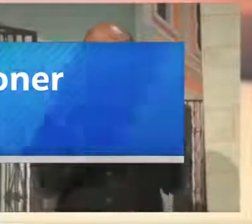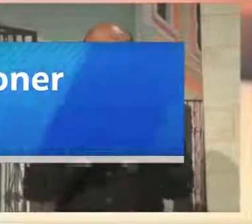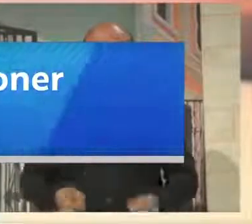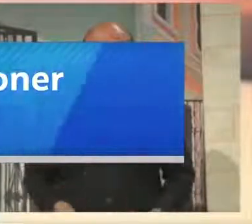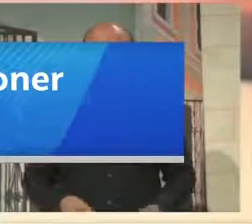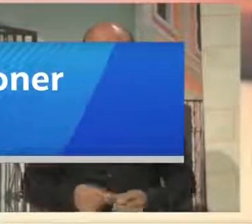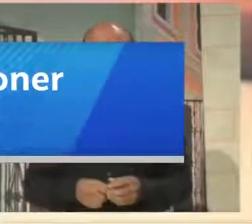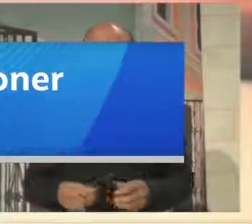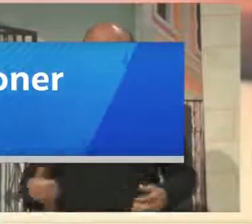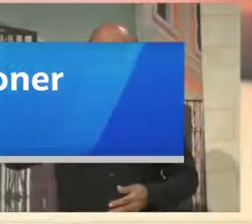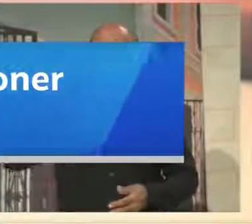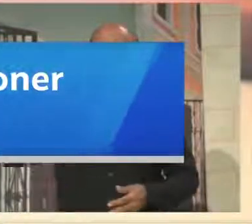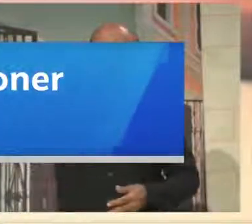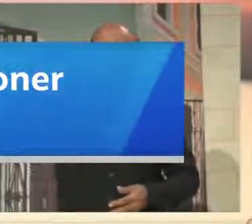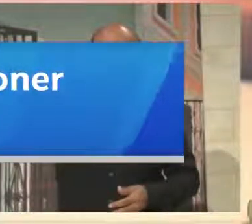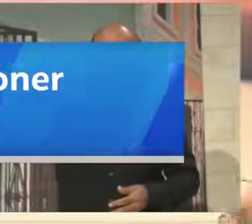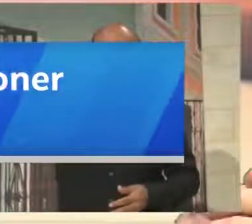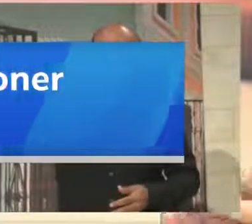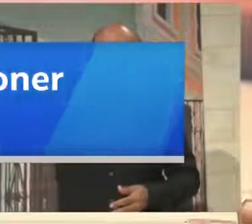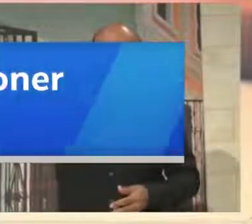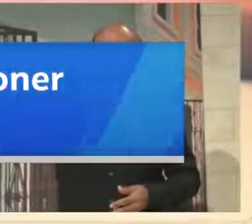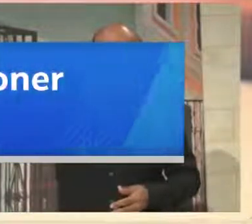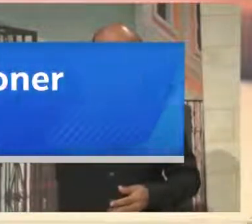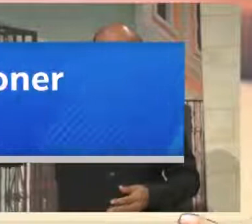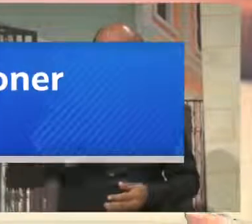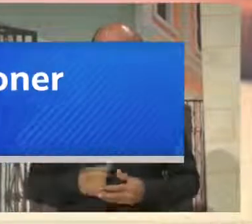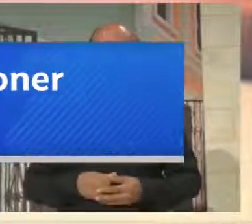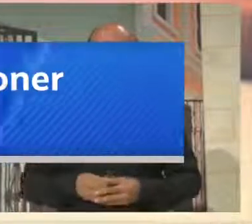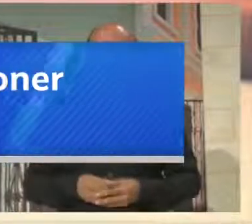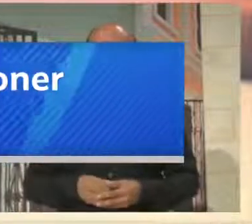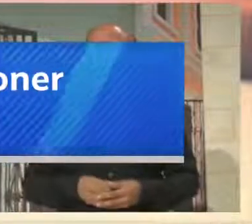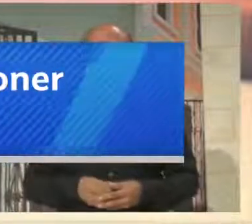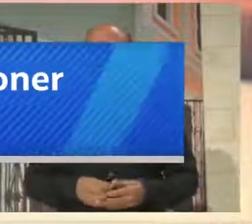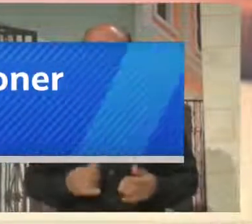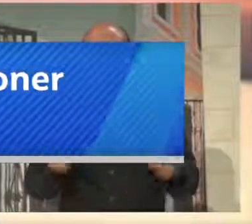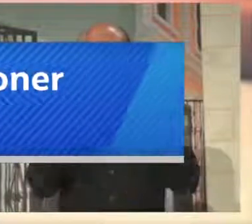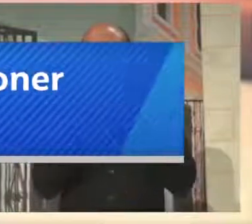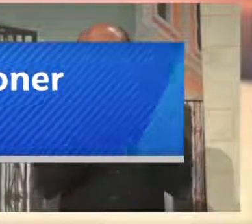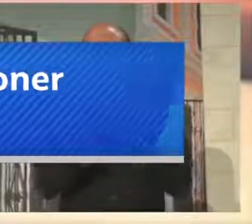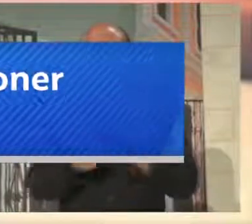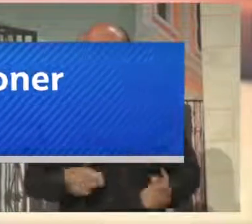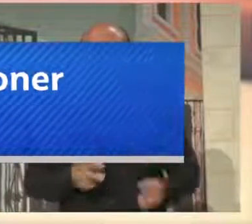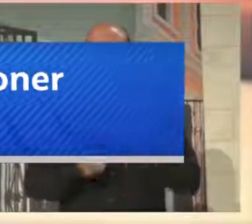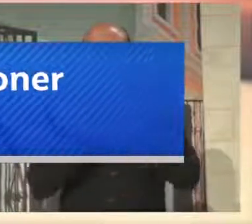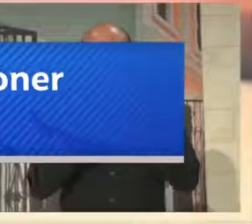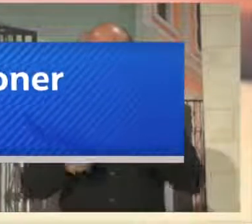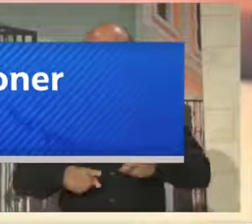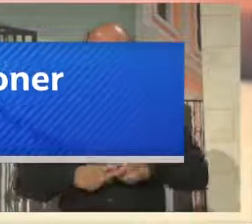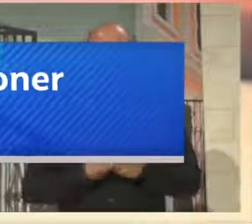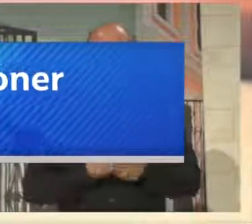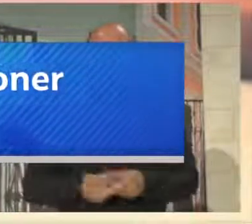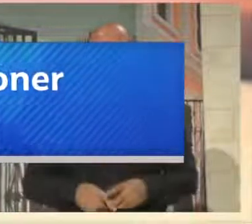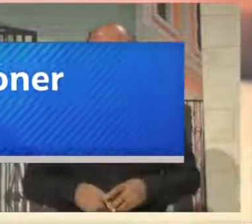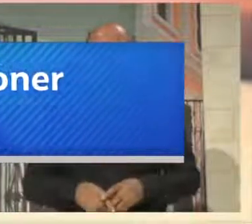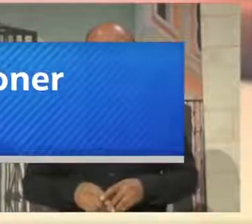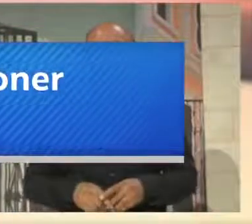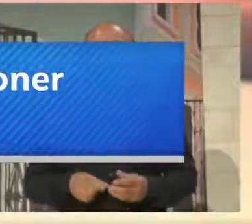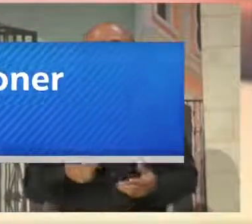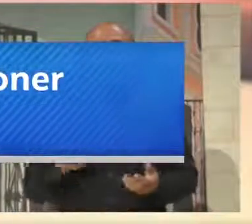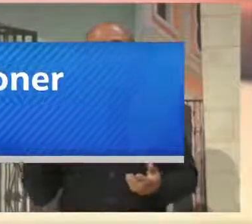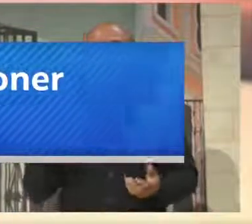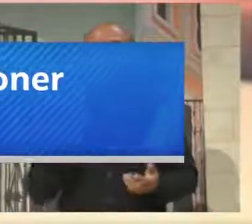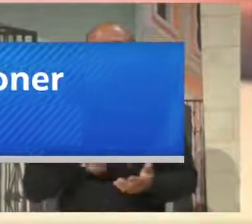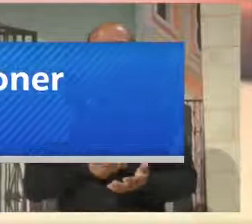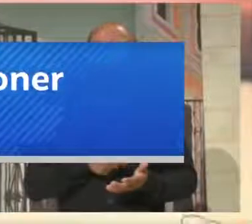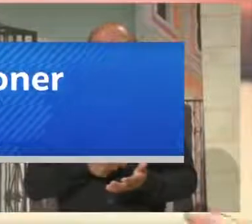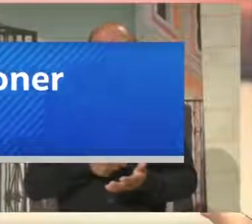actividades educativas a las personas vulnerables, pues dará atención a niñas, niños, jóvenes, adultos que viven en los 17 municipios, porque